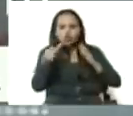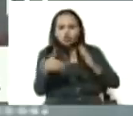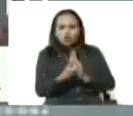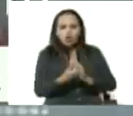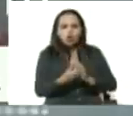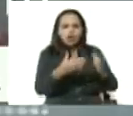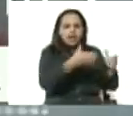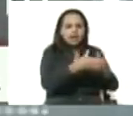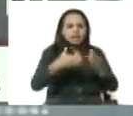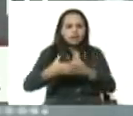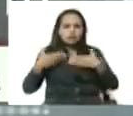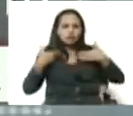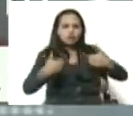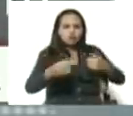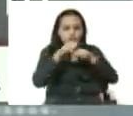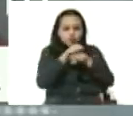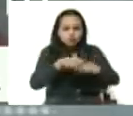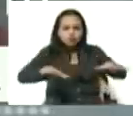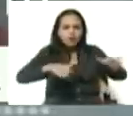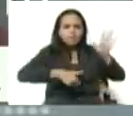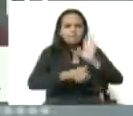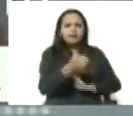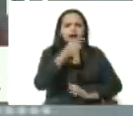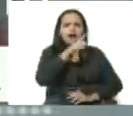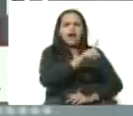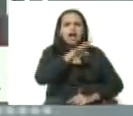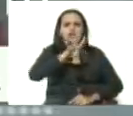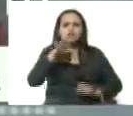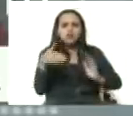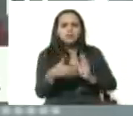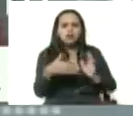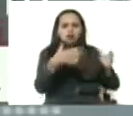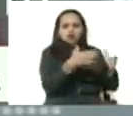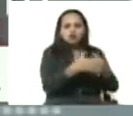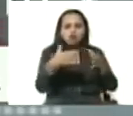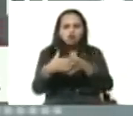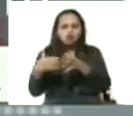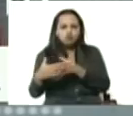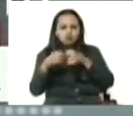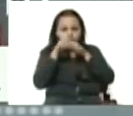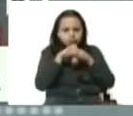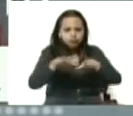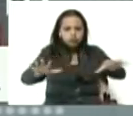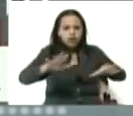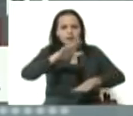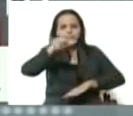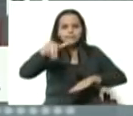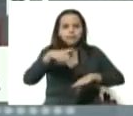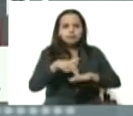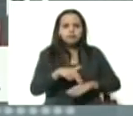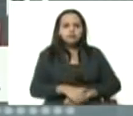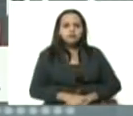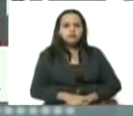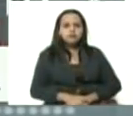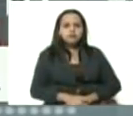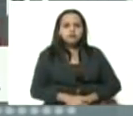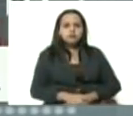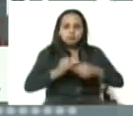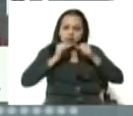equipos desplegados, más de 14.000 brigadas desplegadas en el territorio nacional para